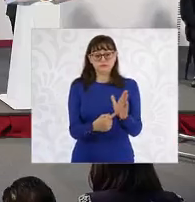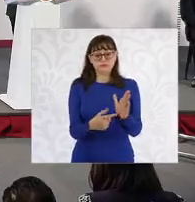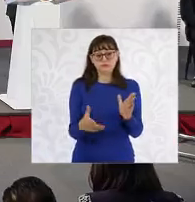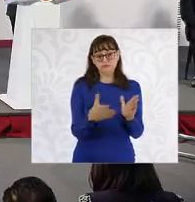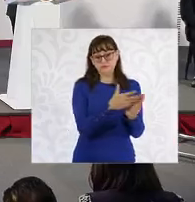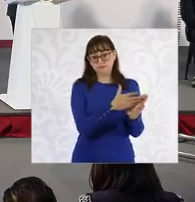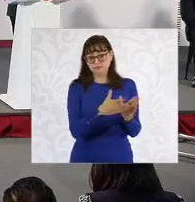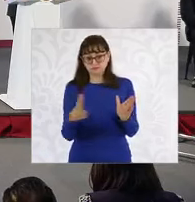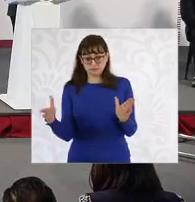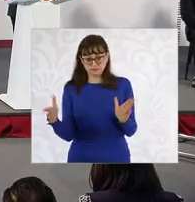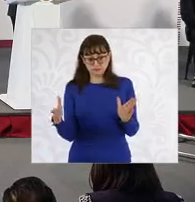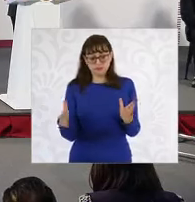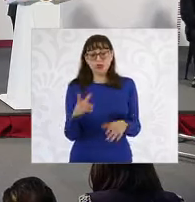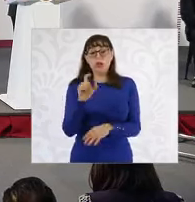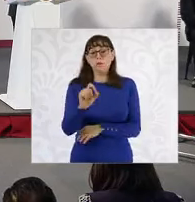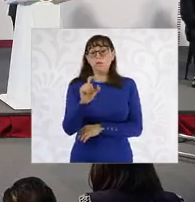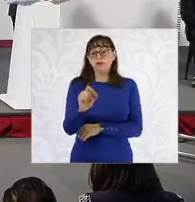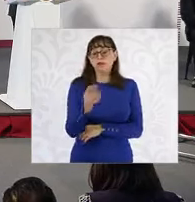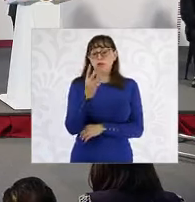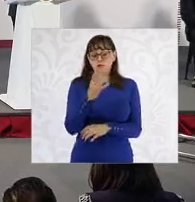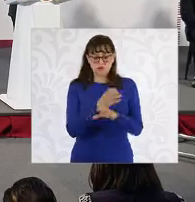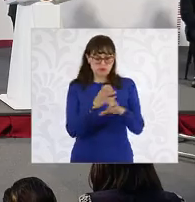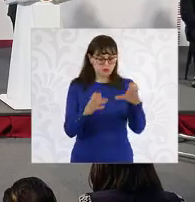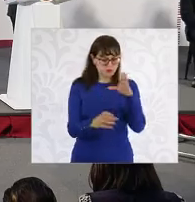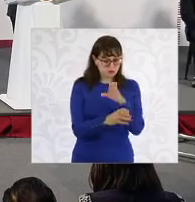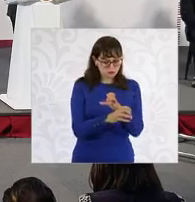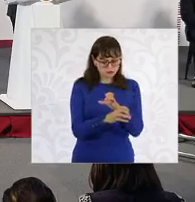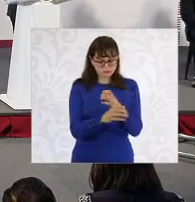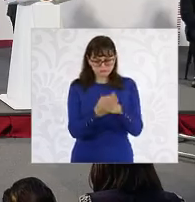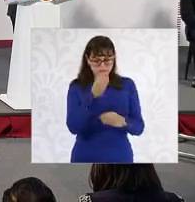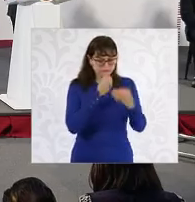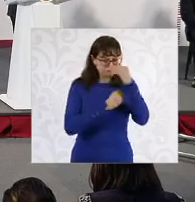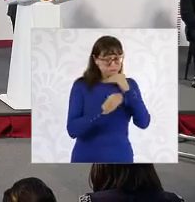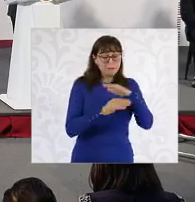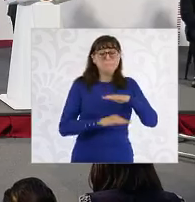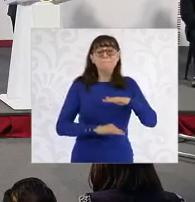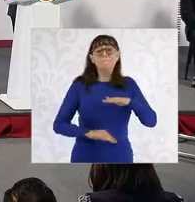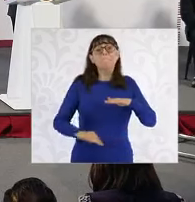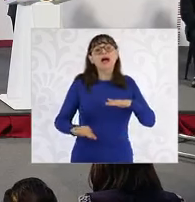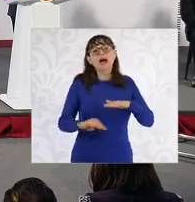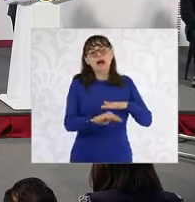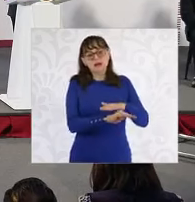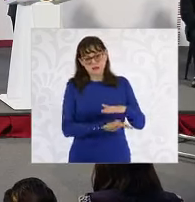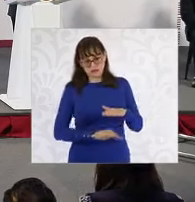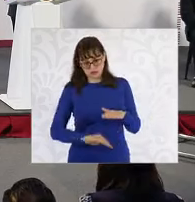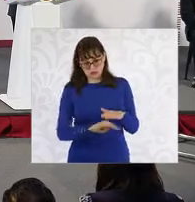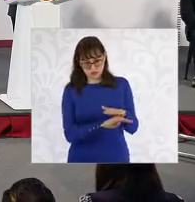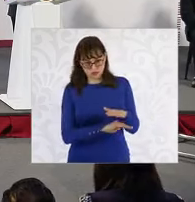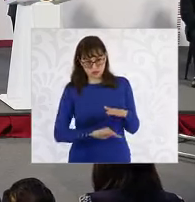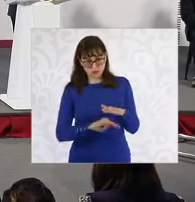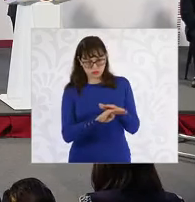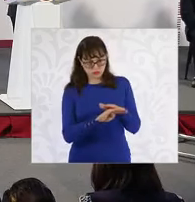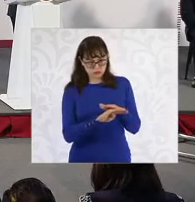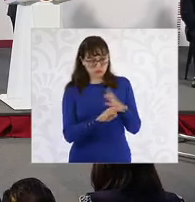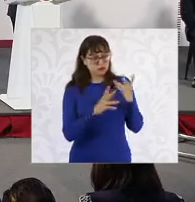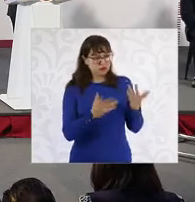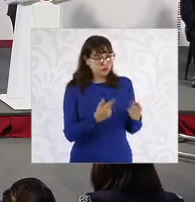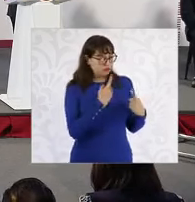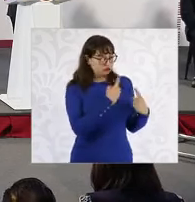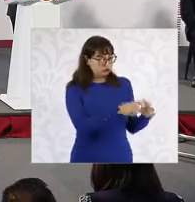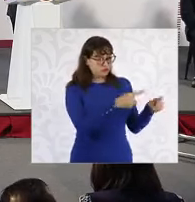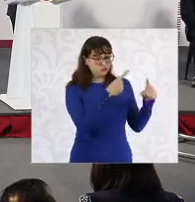periodo analizamos 24 productos de una canasta referencial en los distintos establecimientos a nivel